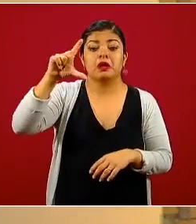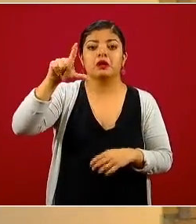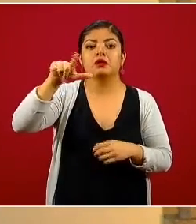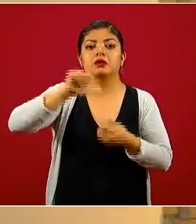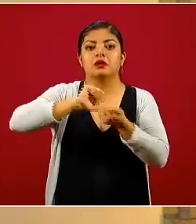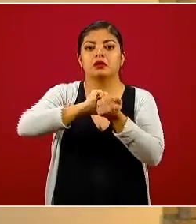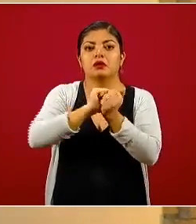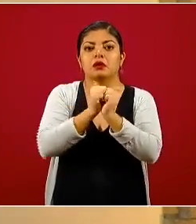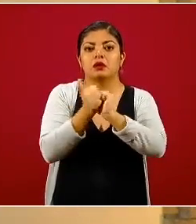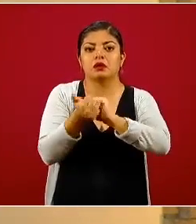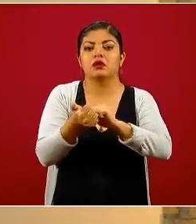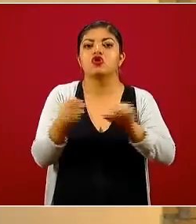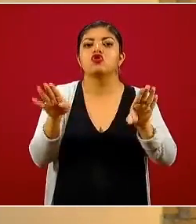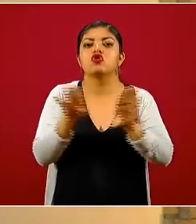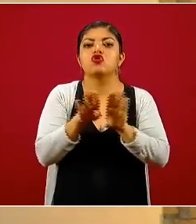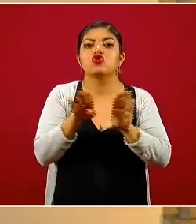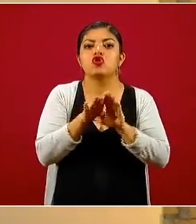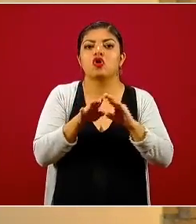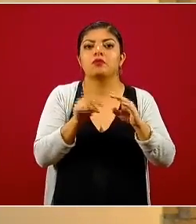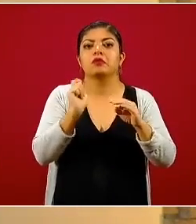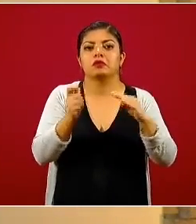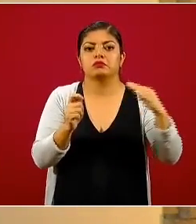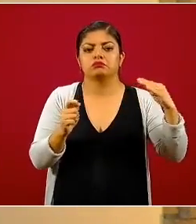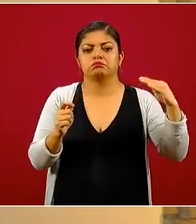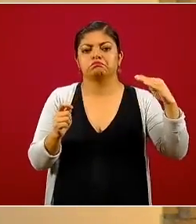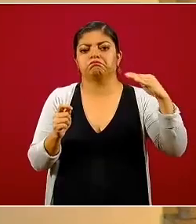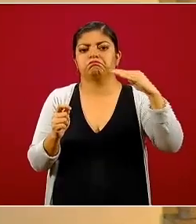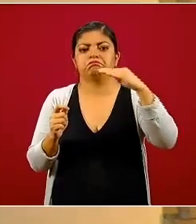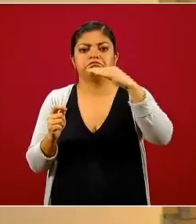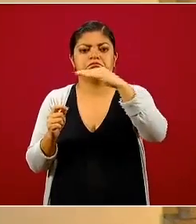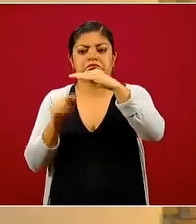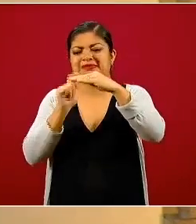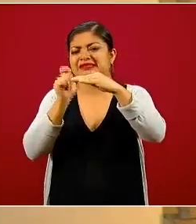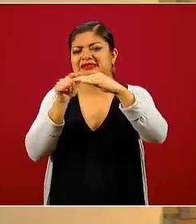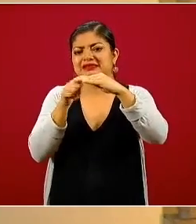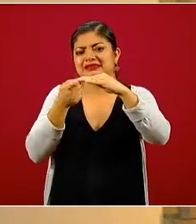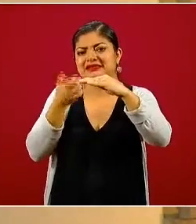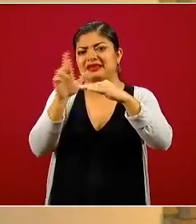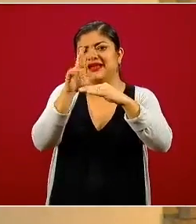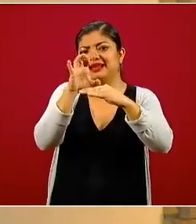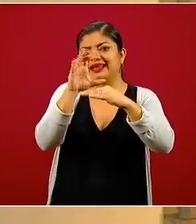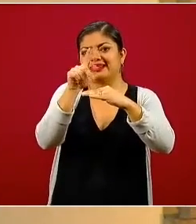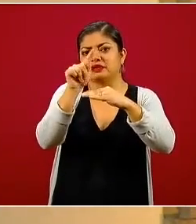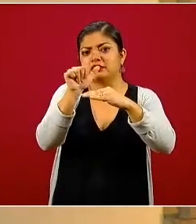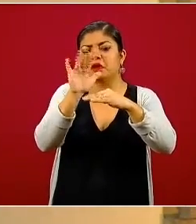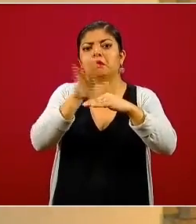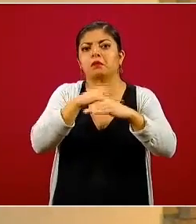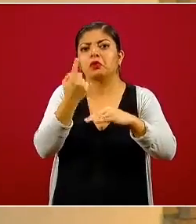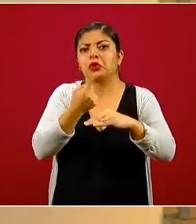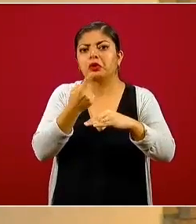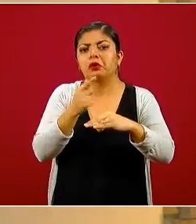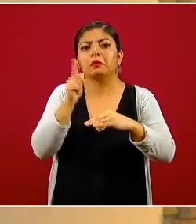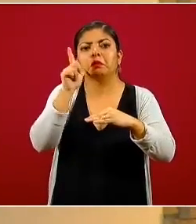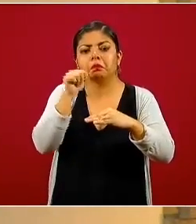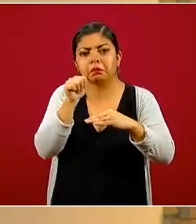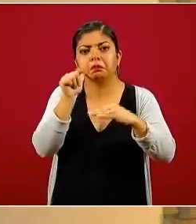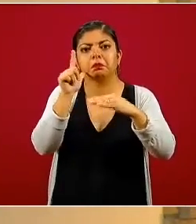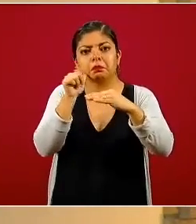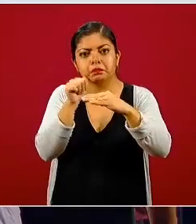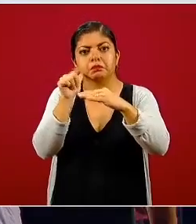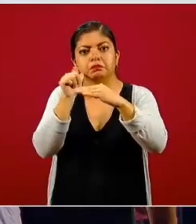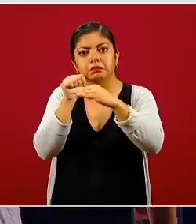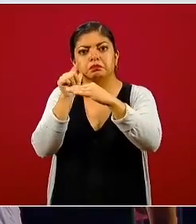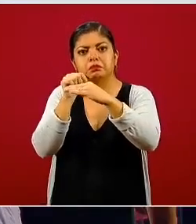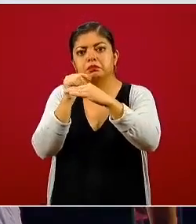es que se conviertan en una recta plana, en una línea plana, porque pasa el tiempo y ya